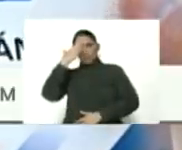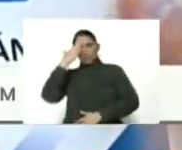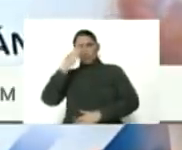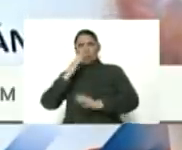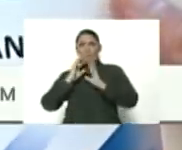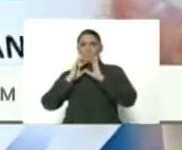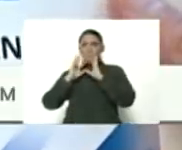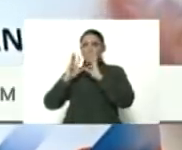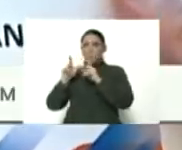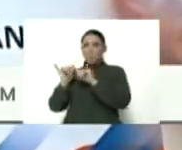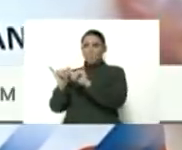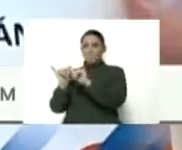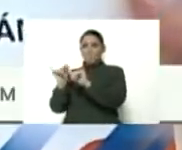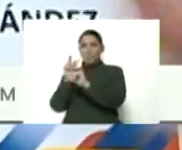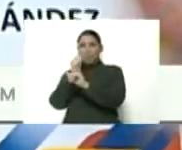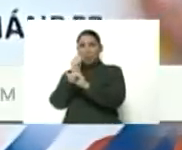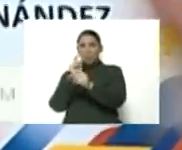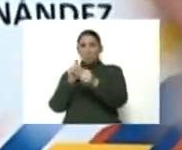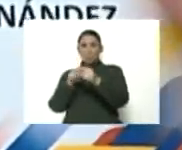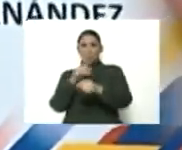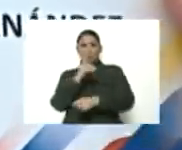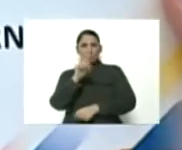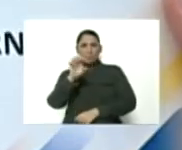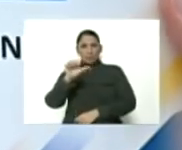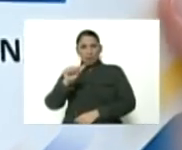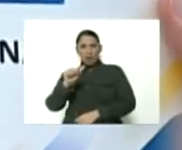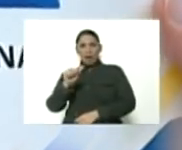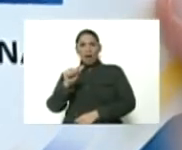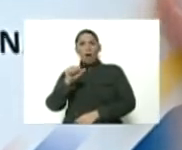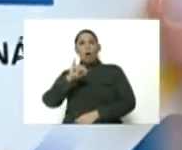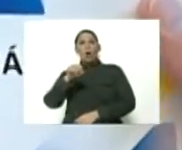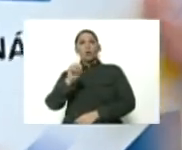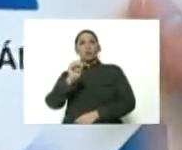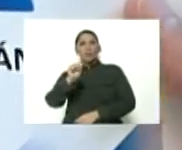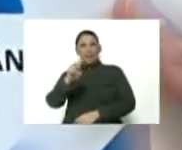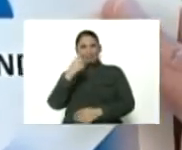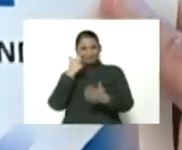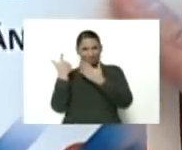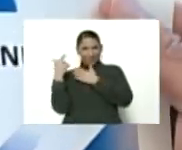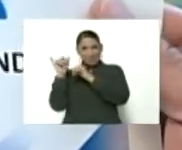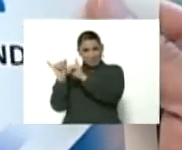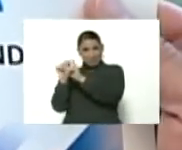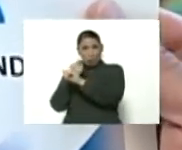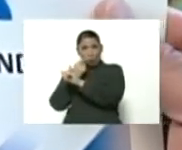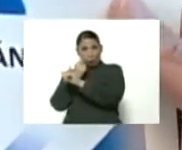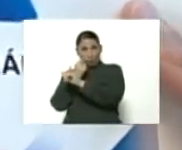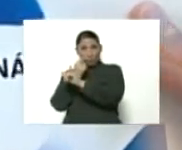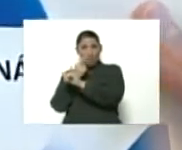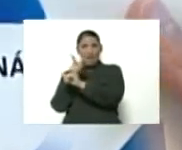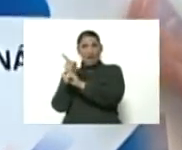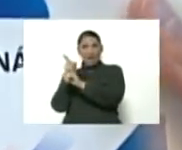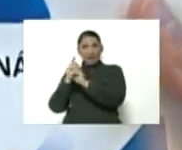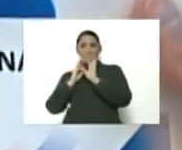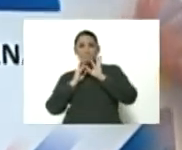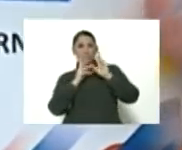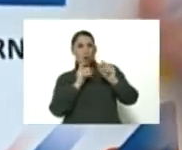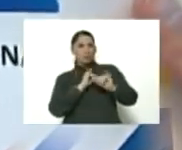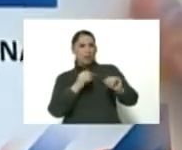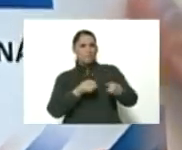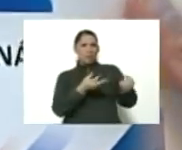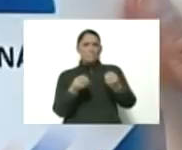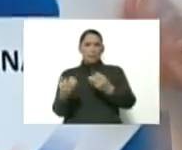este narcotraficante y agente de la DEA, José Alberto Socorro Hernández, alias Pepero, que era el que estaba proporcionando los vehículos